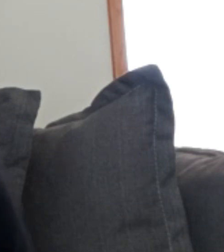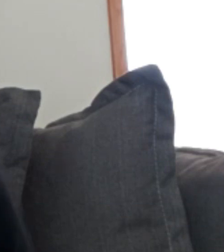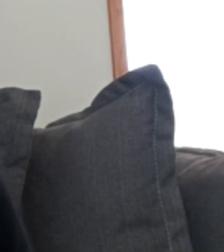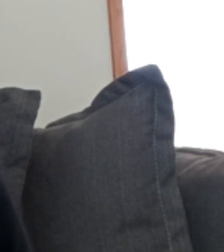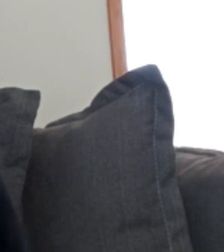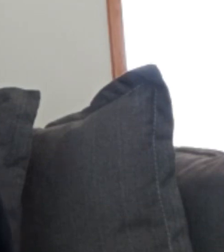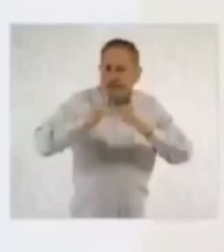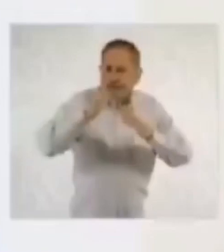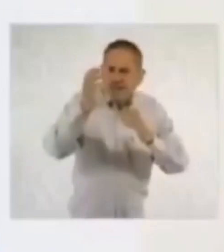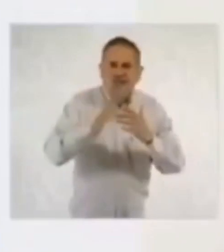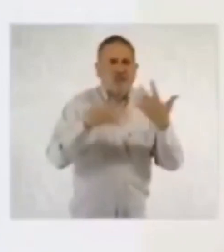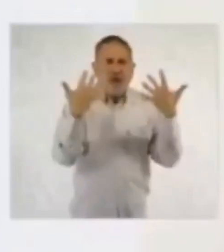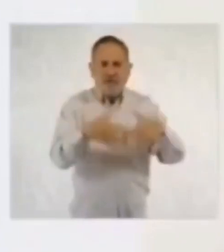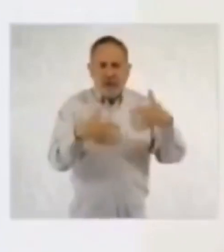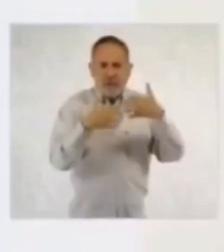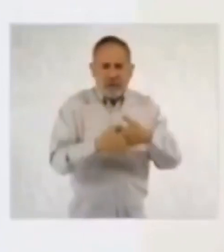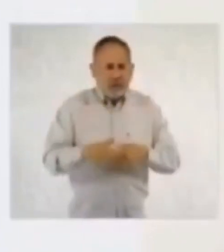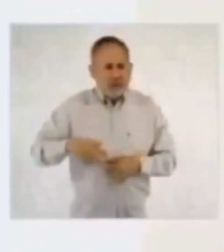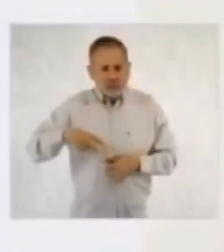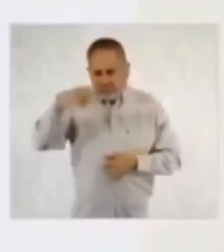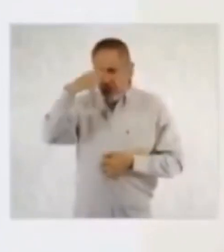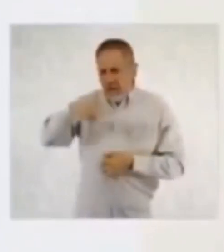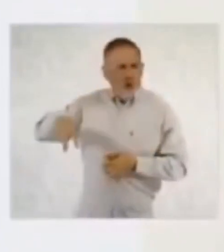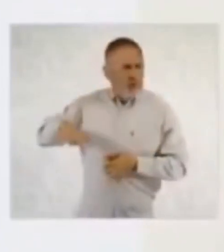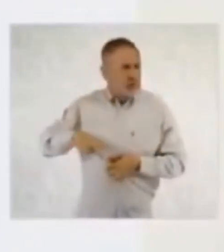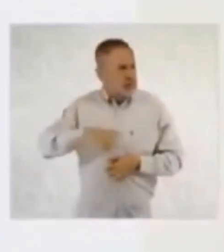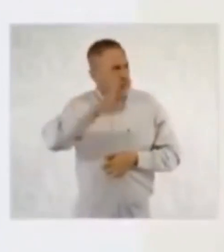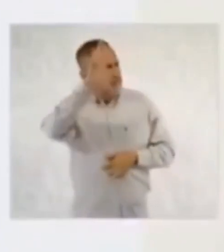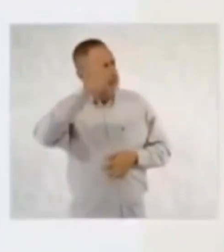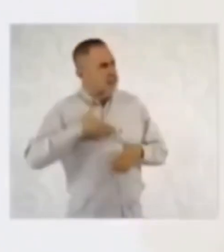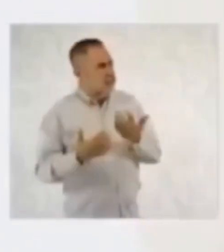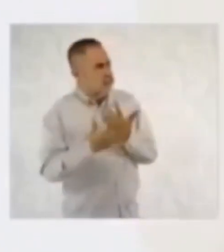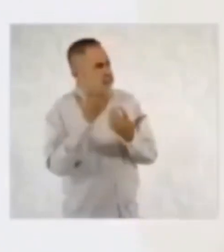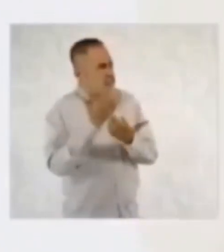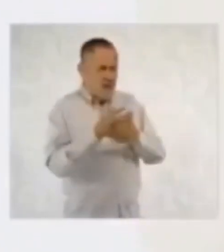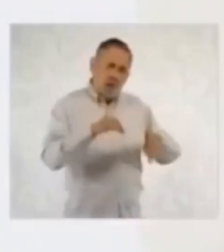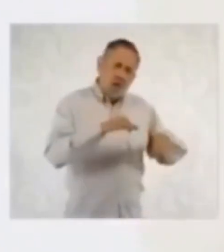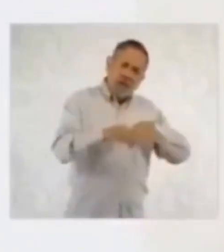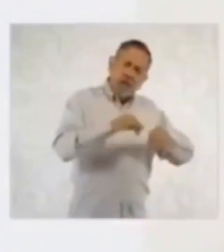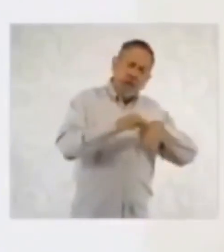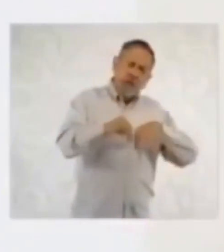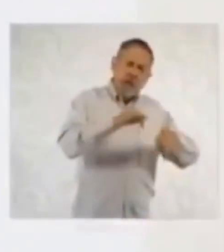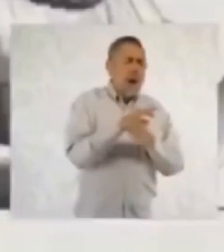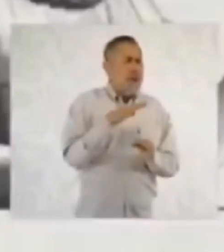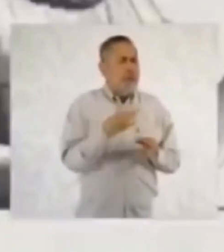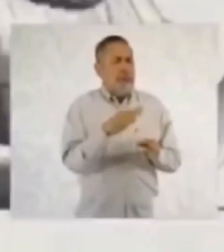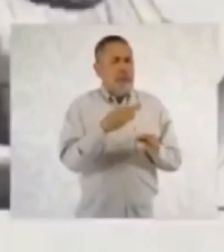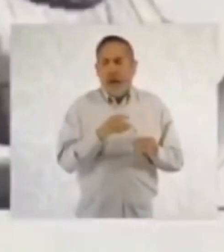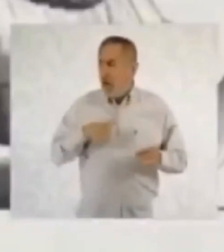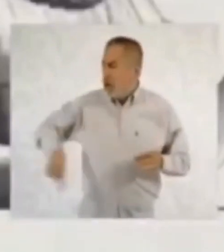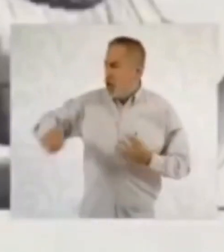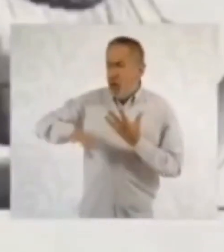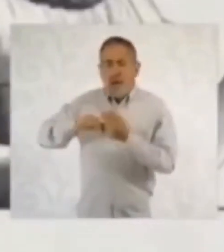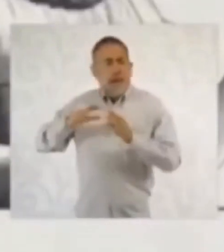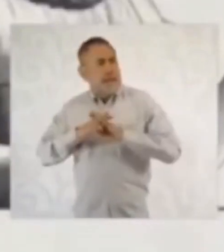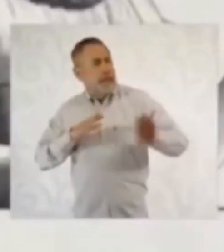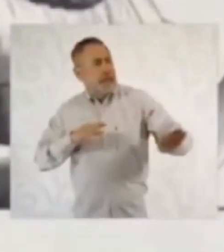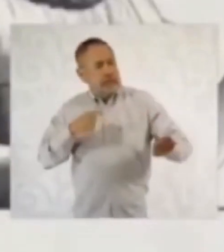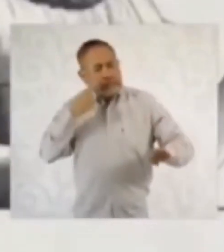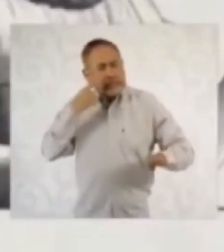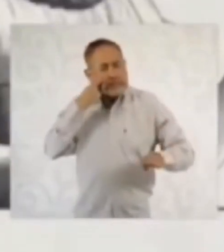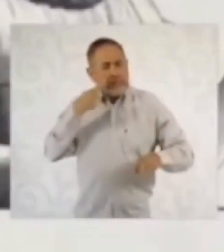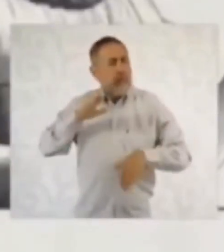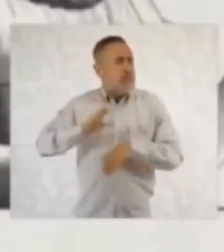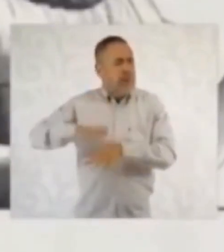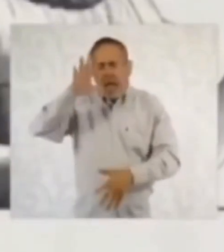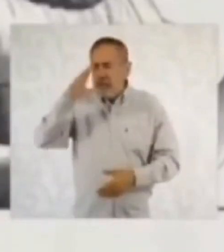presidenta. Y esa mano de obra la cubre en muchos sentidos los migrantes y particularmente las y